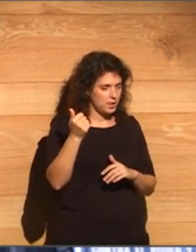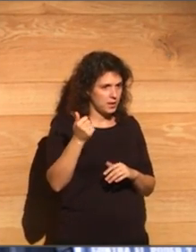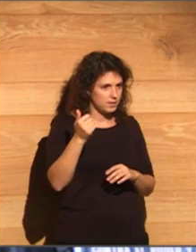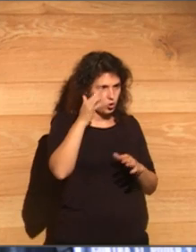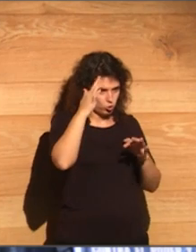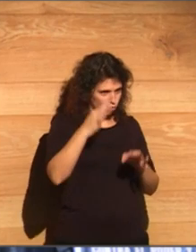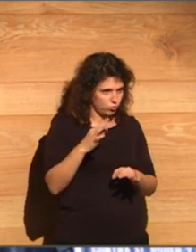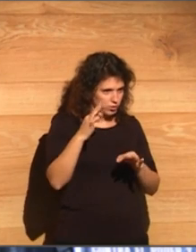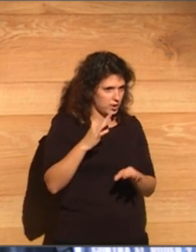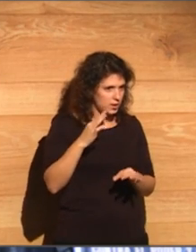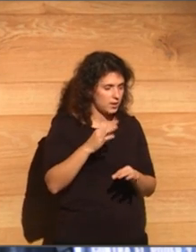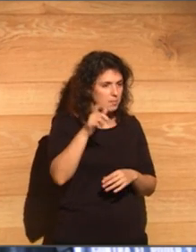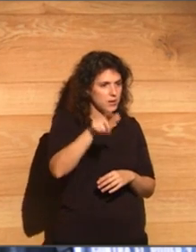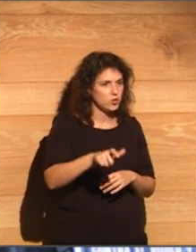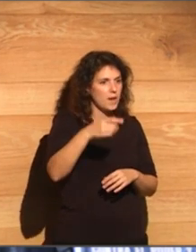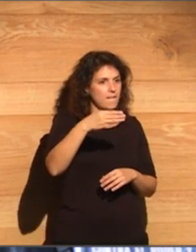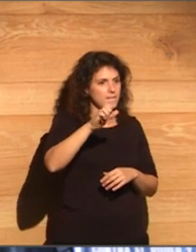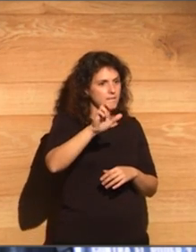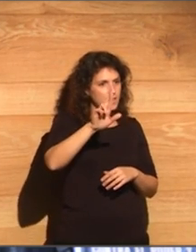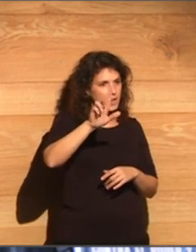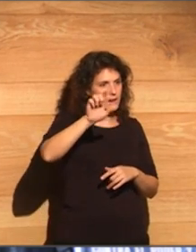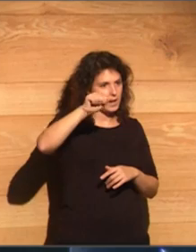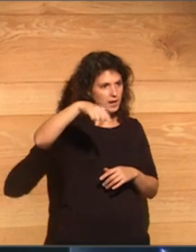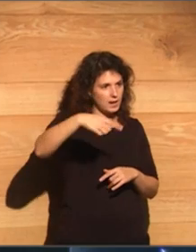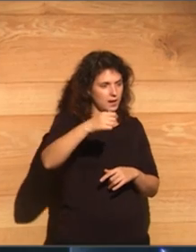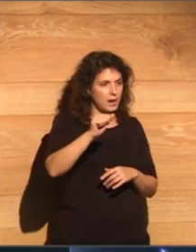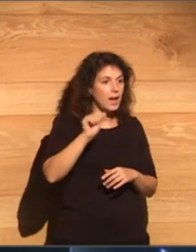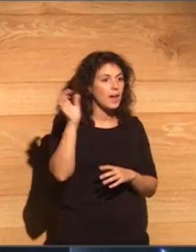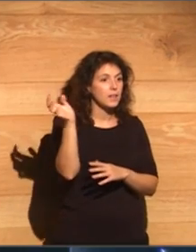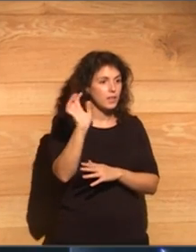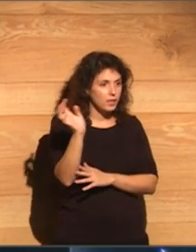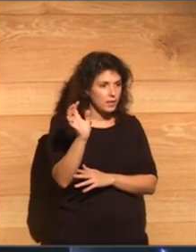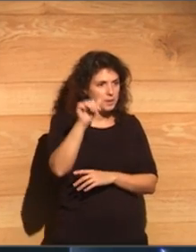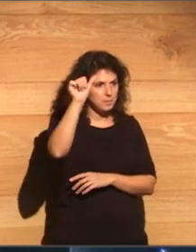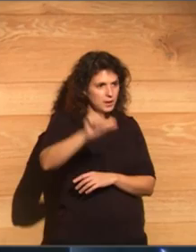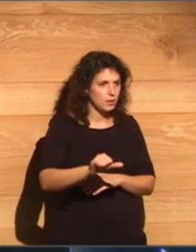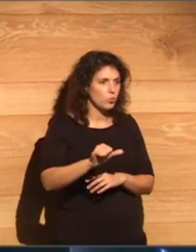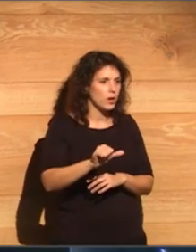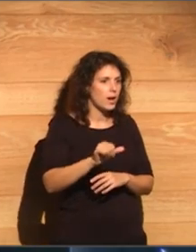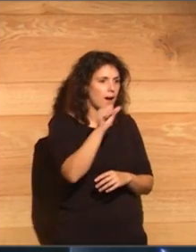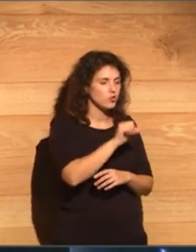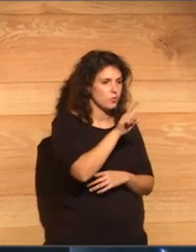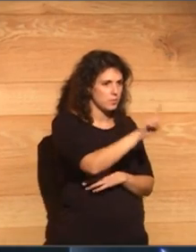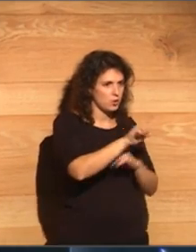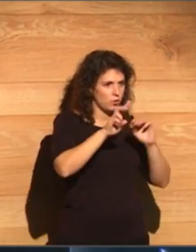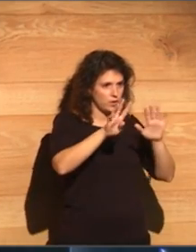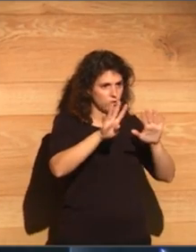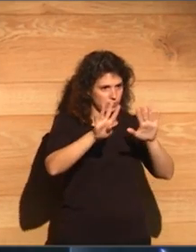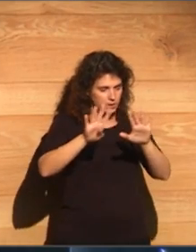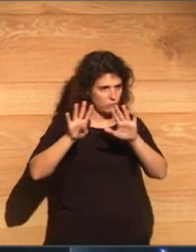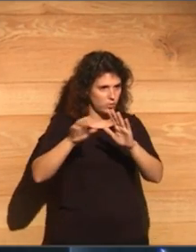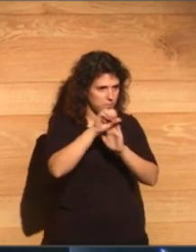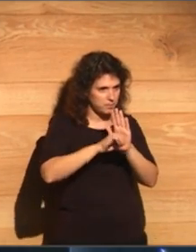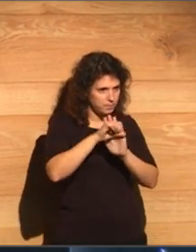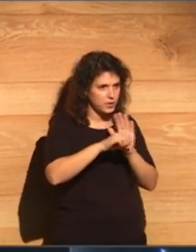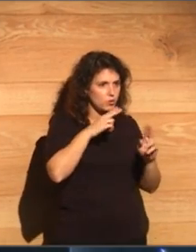consciente de Luis García Berlanga, como mínimo del cine, con esta película que rueda en 1999 y que se